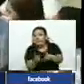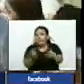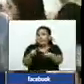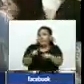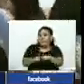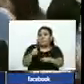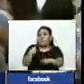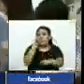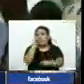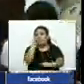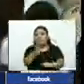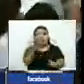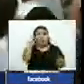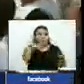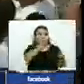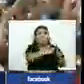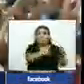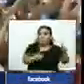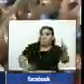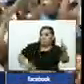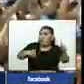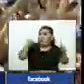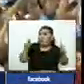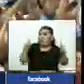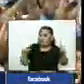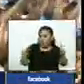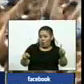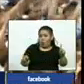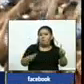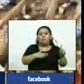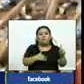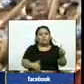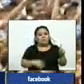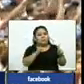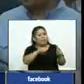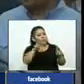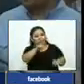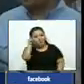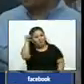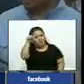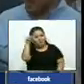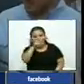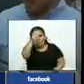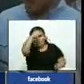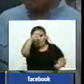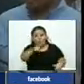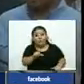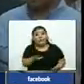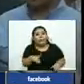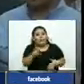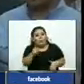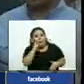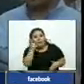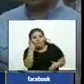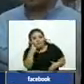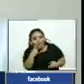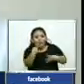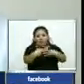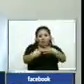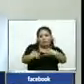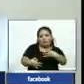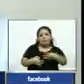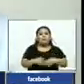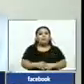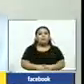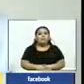el reconocimiento a Juan Guaidó como presidente interino es errónea, según el analista, quien sostiene que su mandato carece de legitimidad.